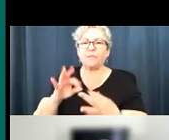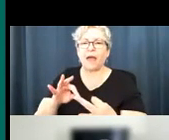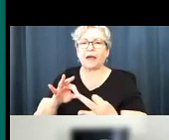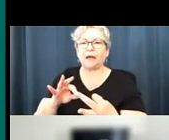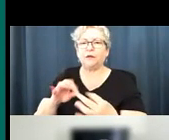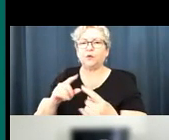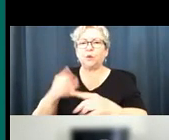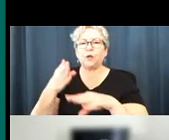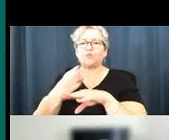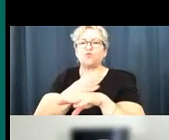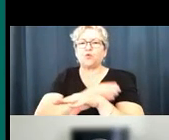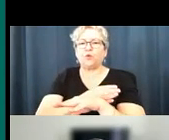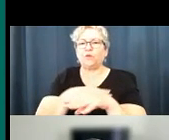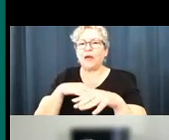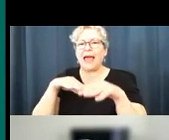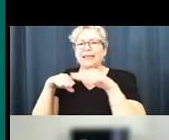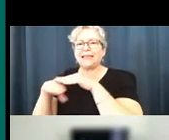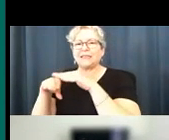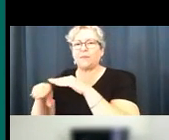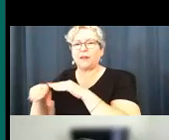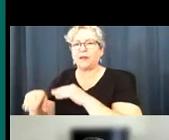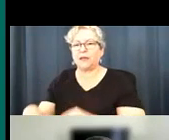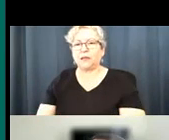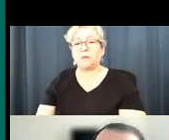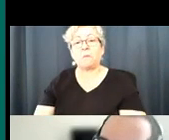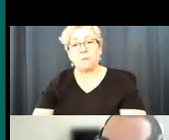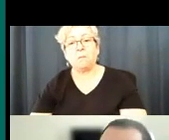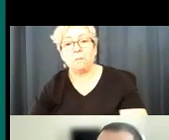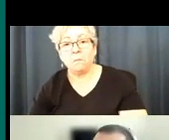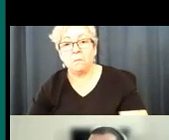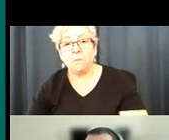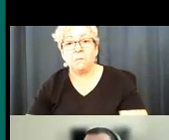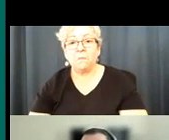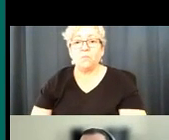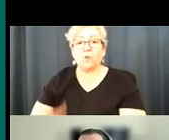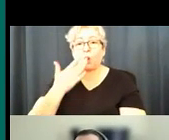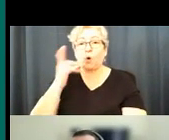accessibility. Para mejorar la accesibilidad? Perdonen, el intérprete no entendió bien lo que está diciendo.